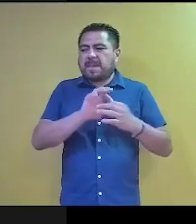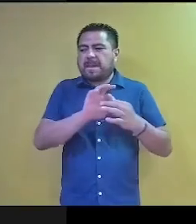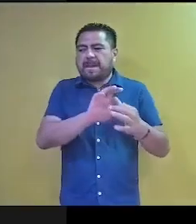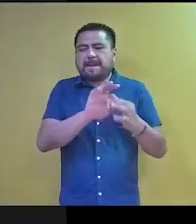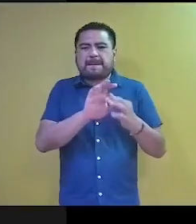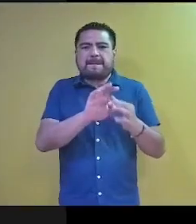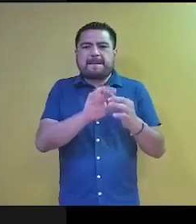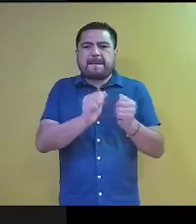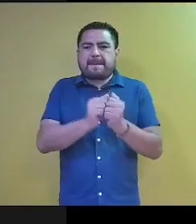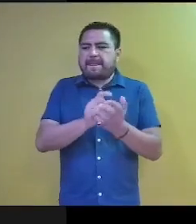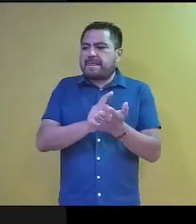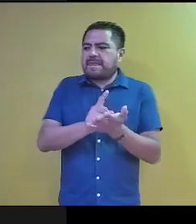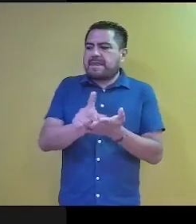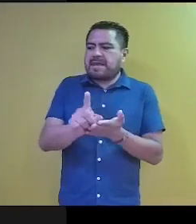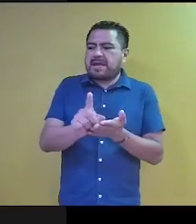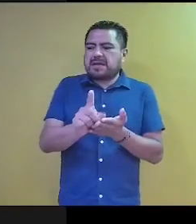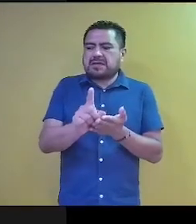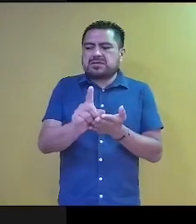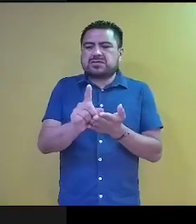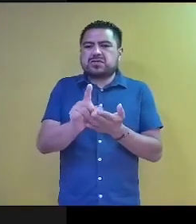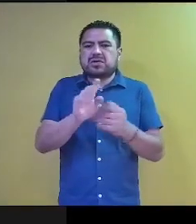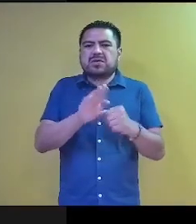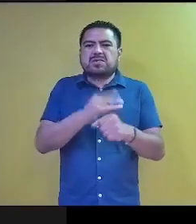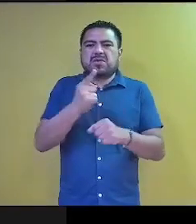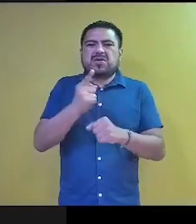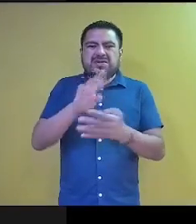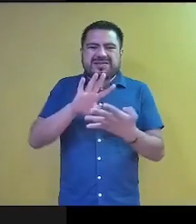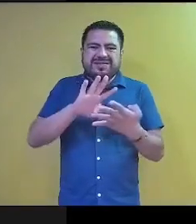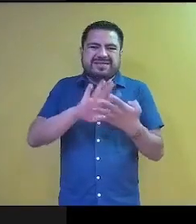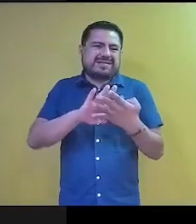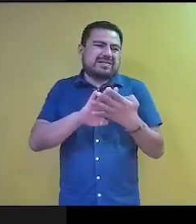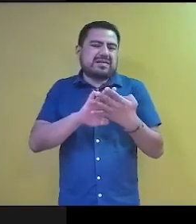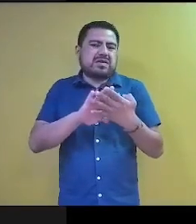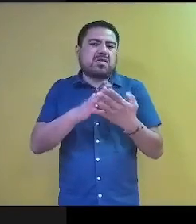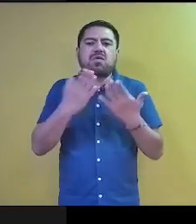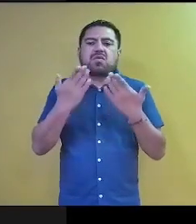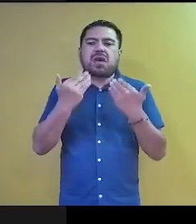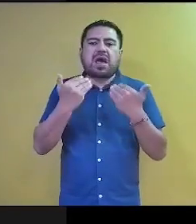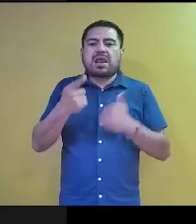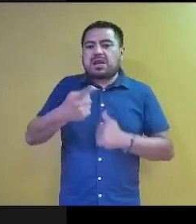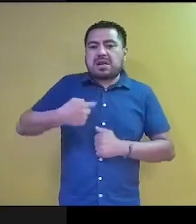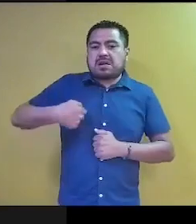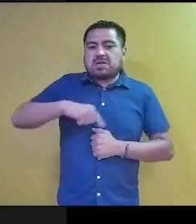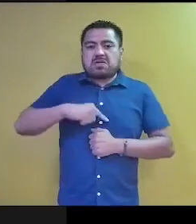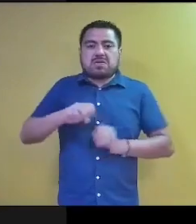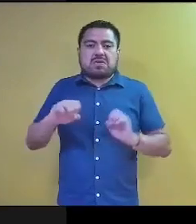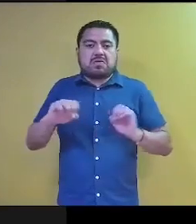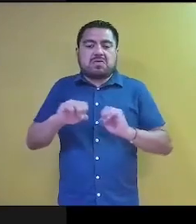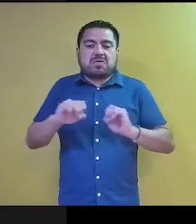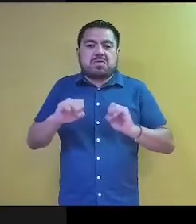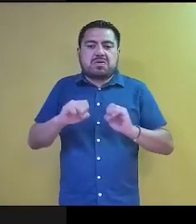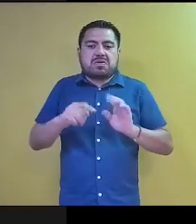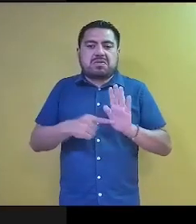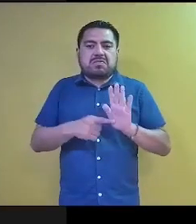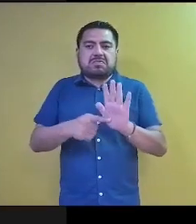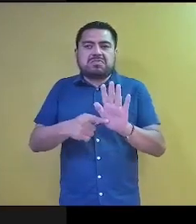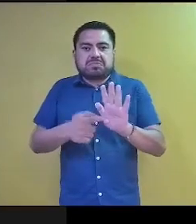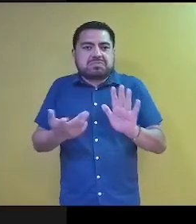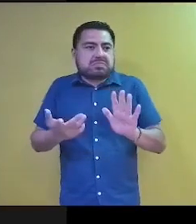correspondiente en derecho por la vía penal, no estamos nosotros pronunciándonos al